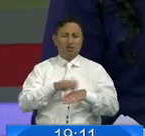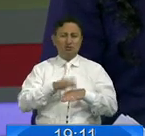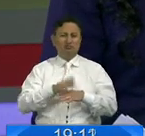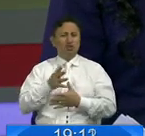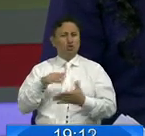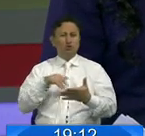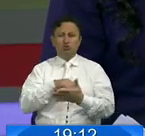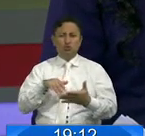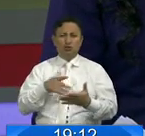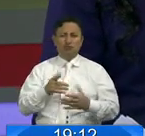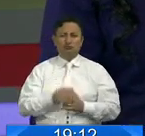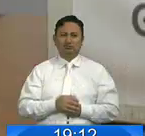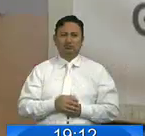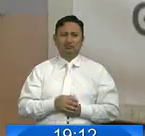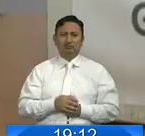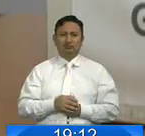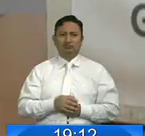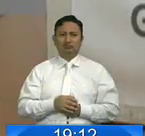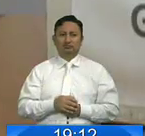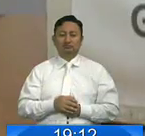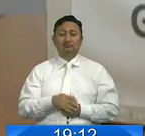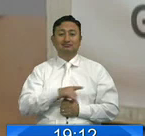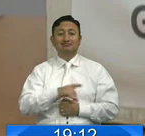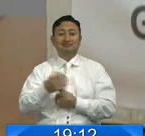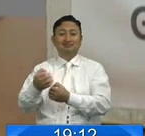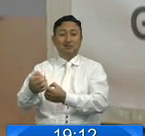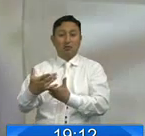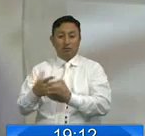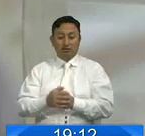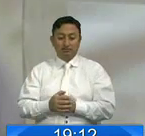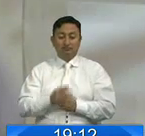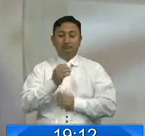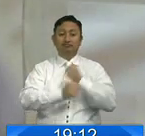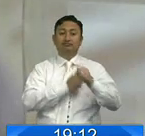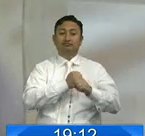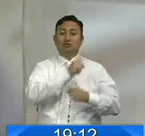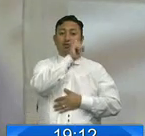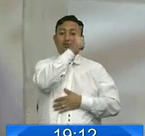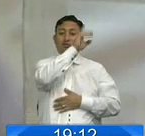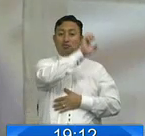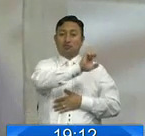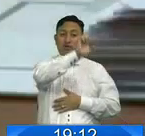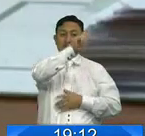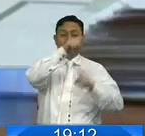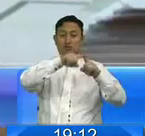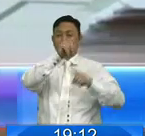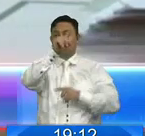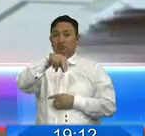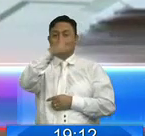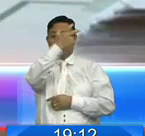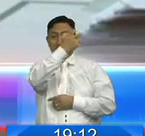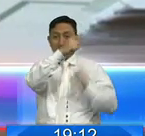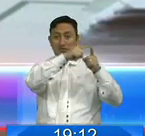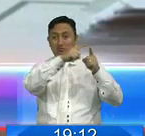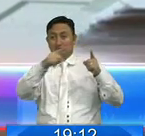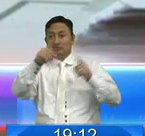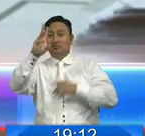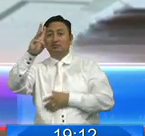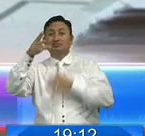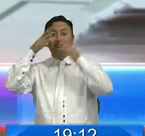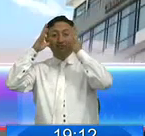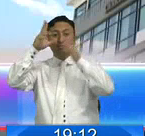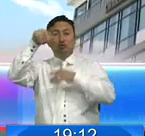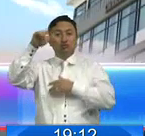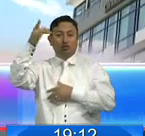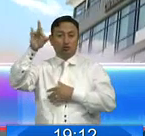2010. El informe preliminar abarca el periodo desde el 1 de enero de 2013 hasta el 6 de septiembre de